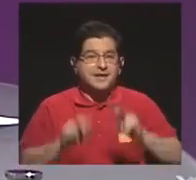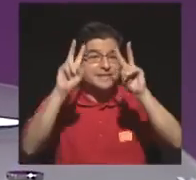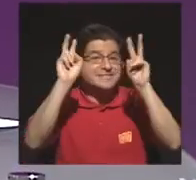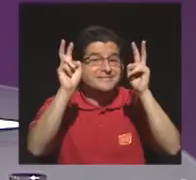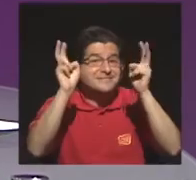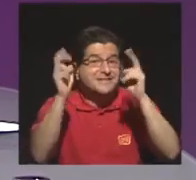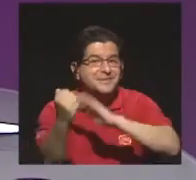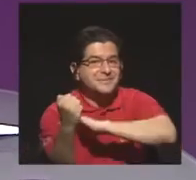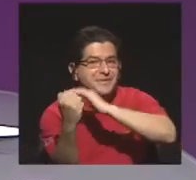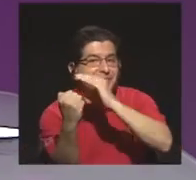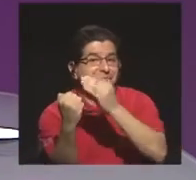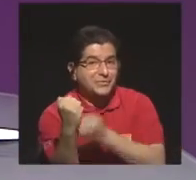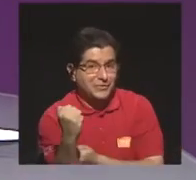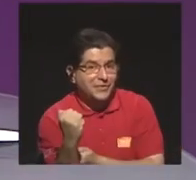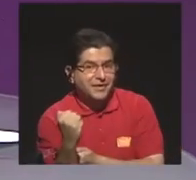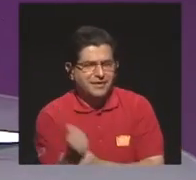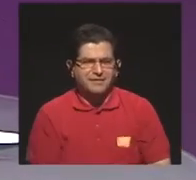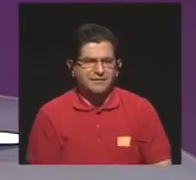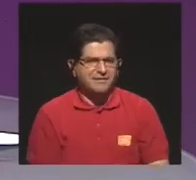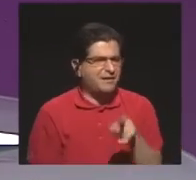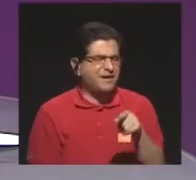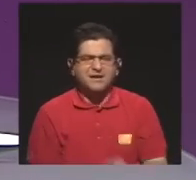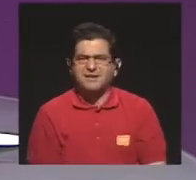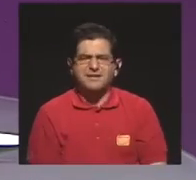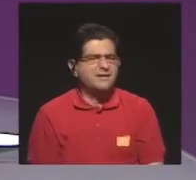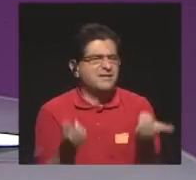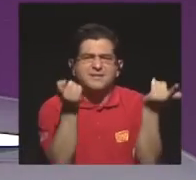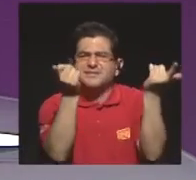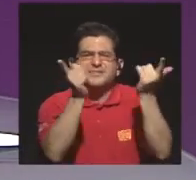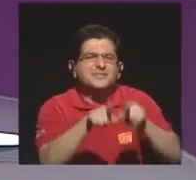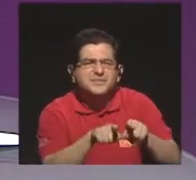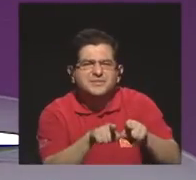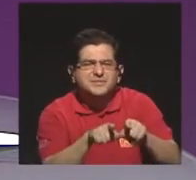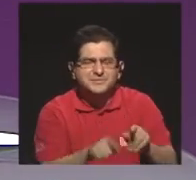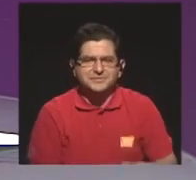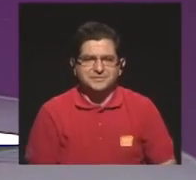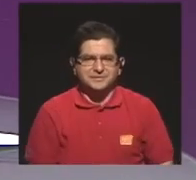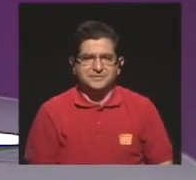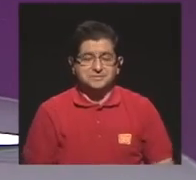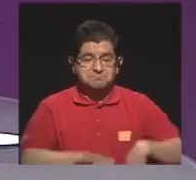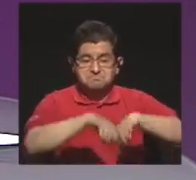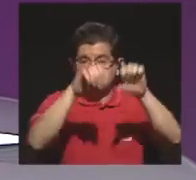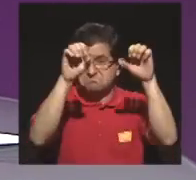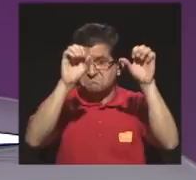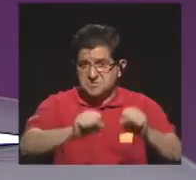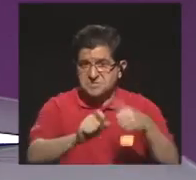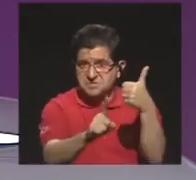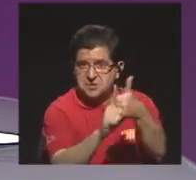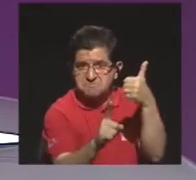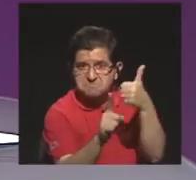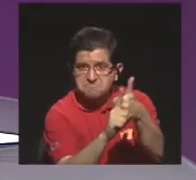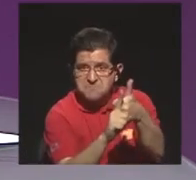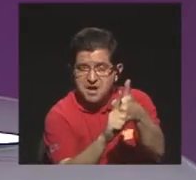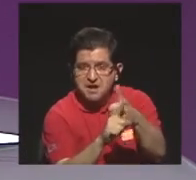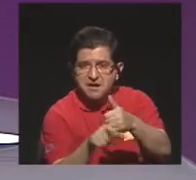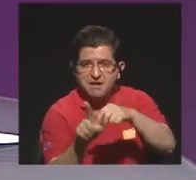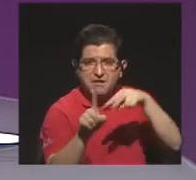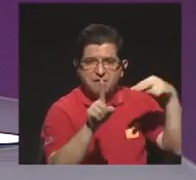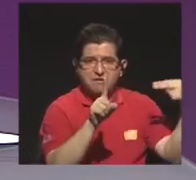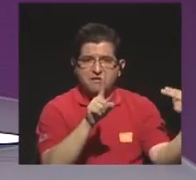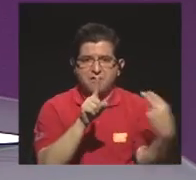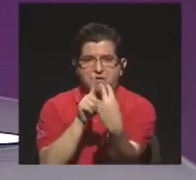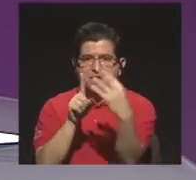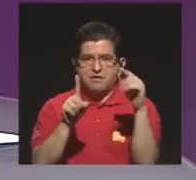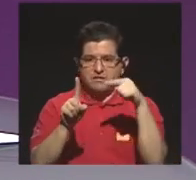poder. ¿En qué sentido está pasando? En el sentido de que el sistema como tal nos